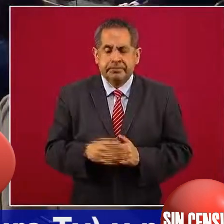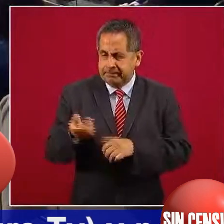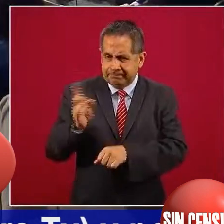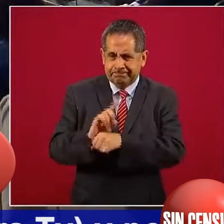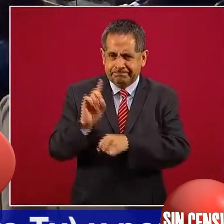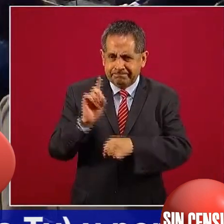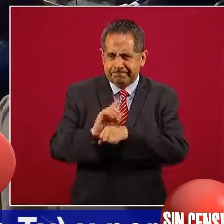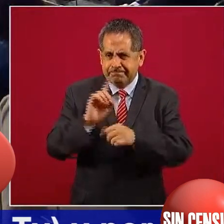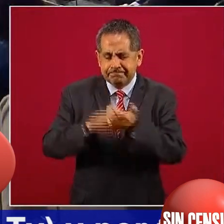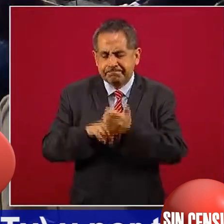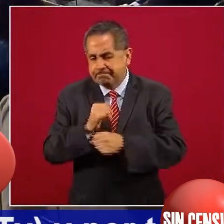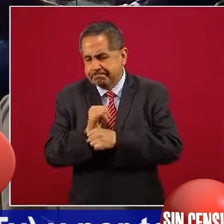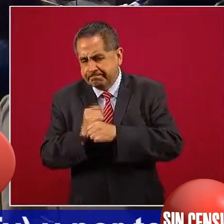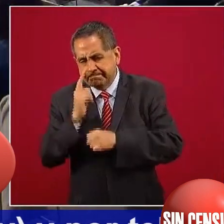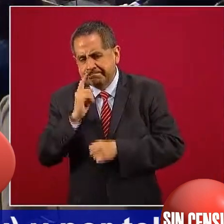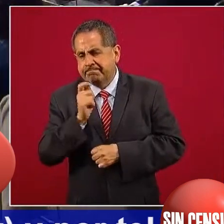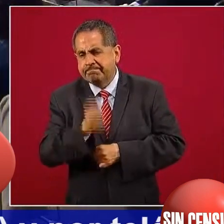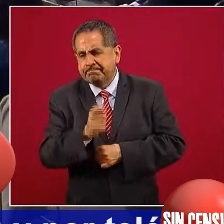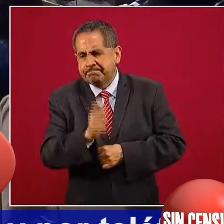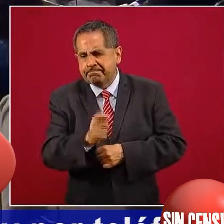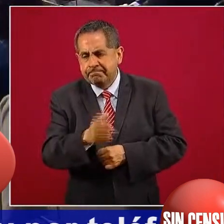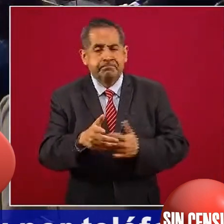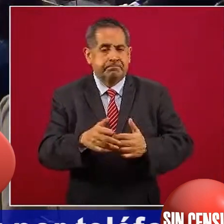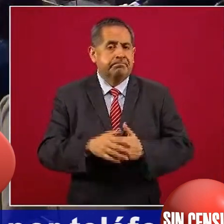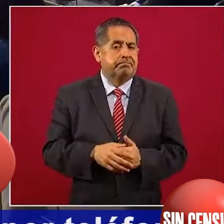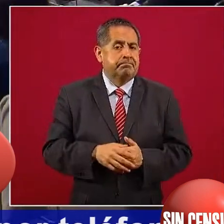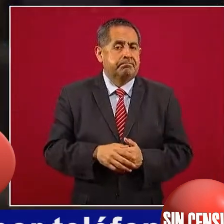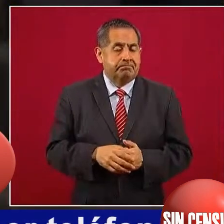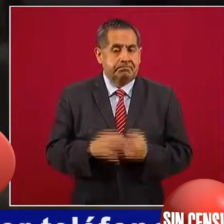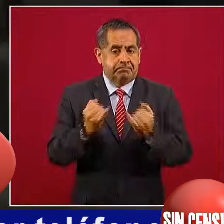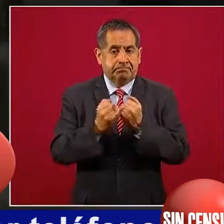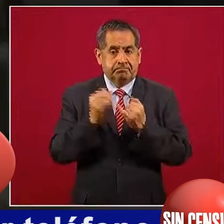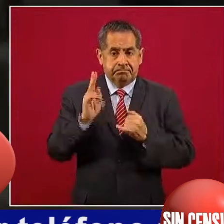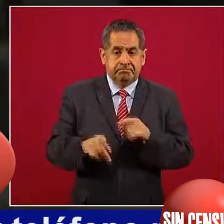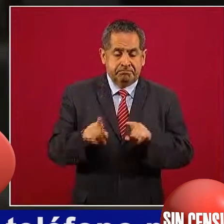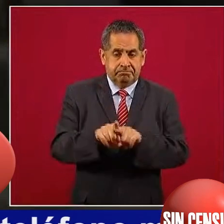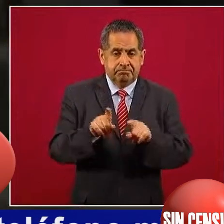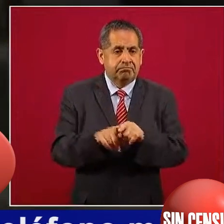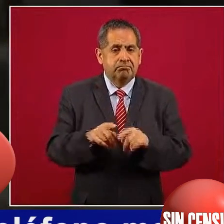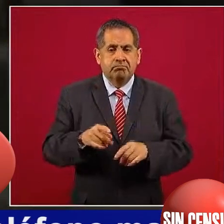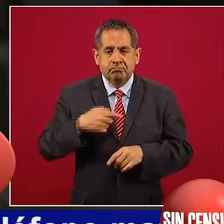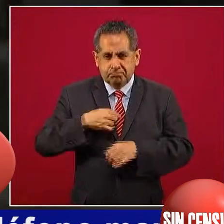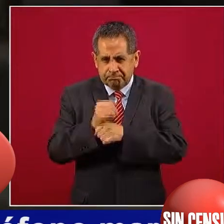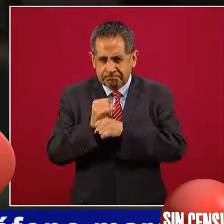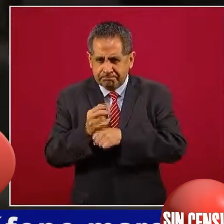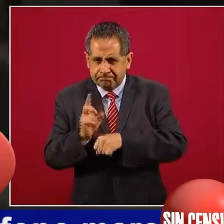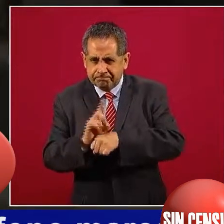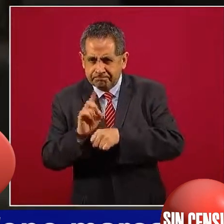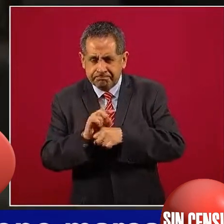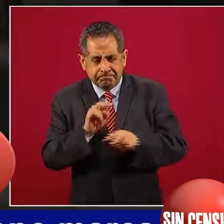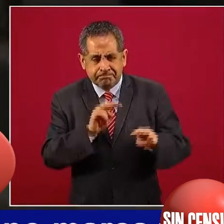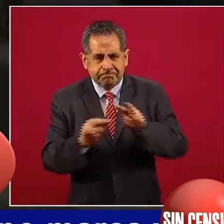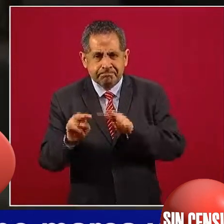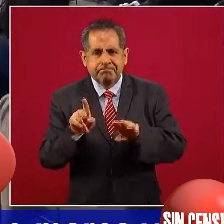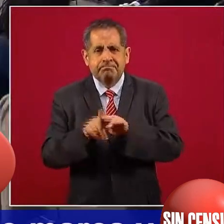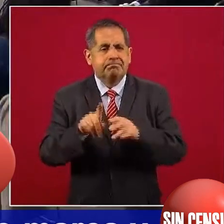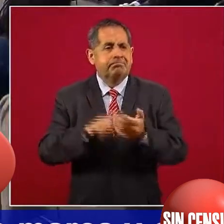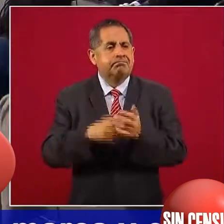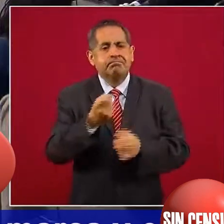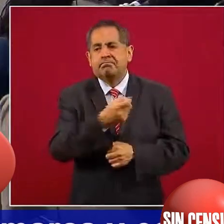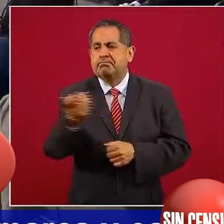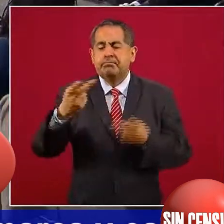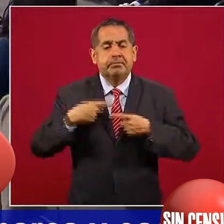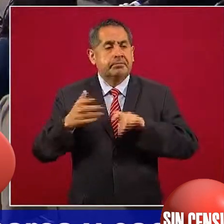diario, así como tengo diario el seguimiento de los